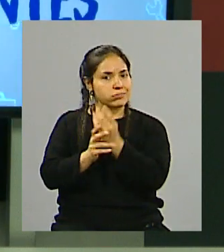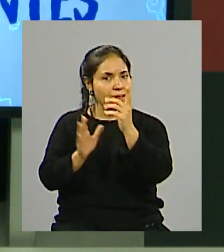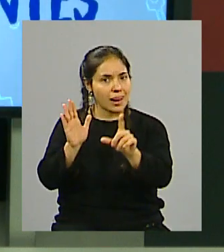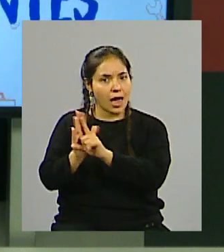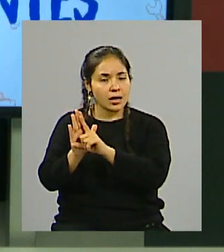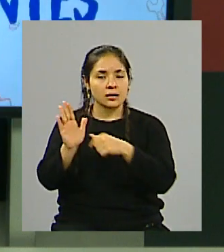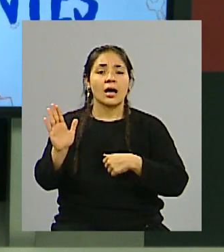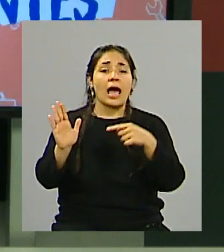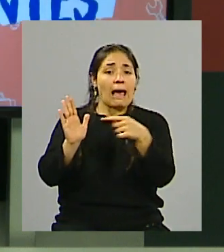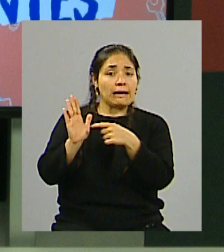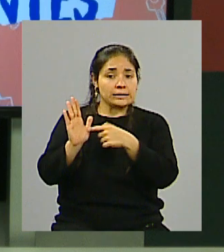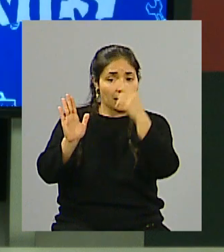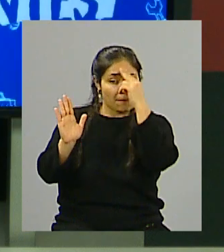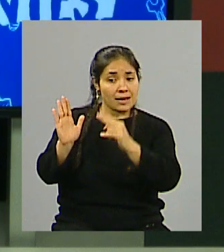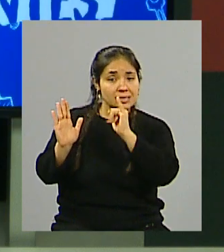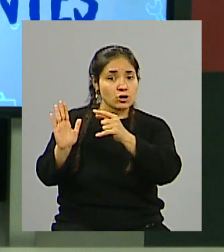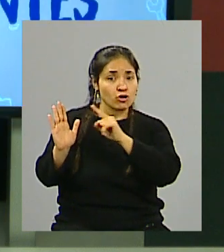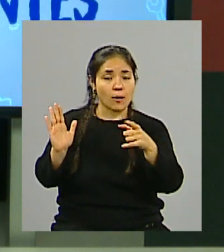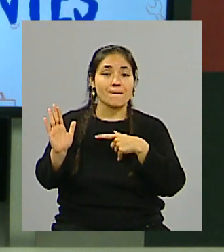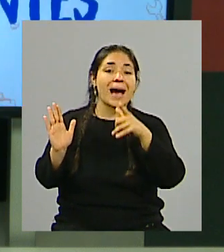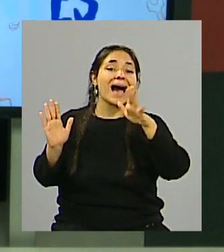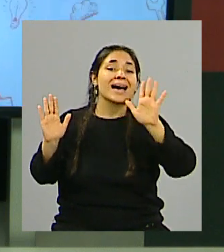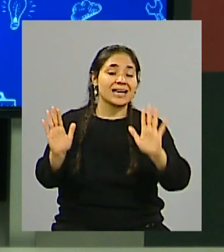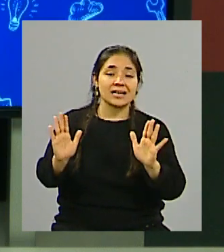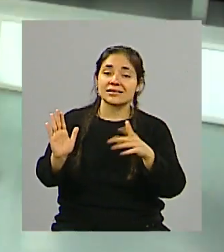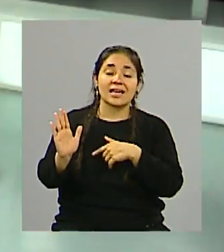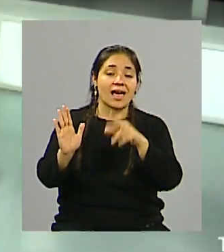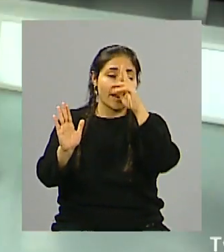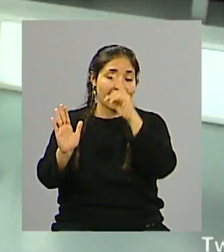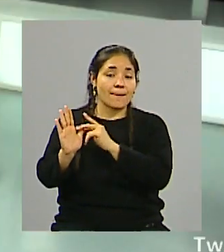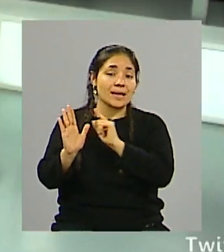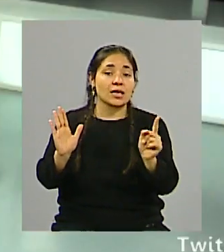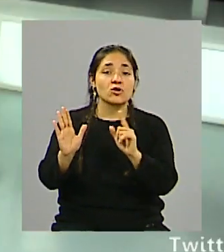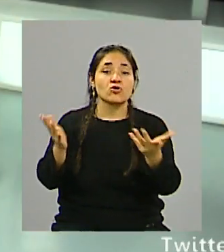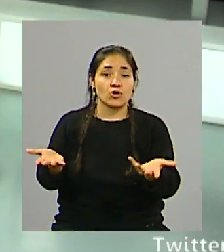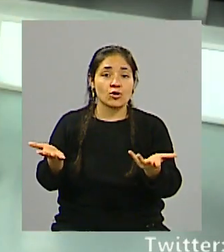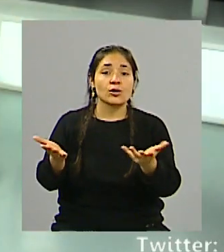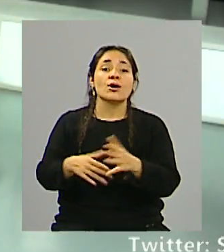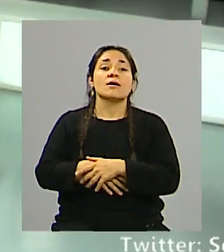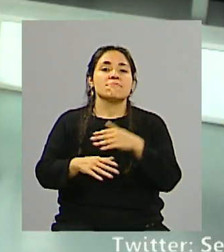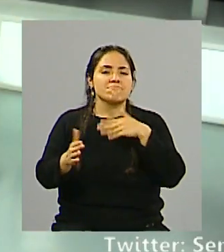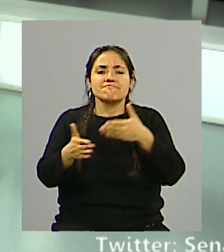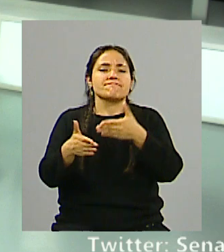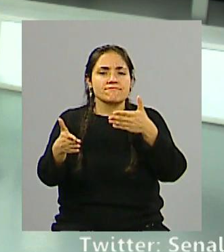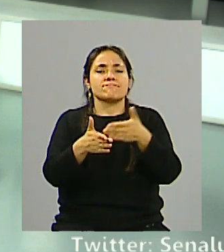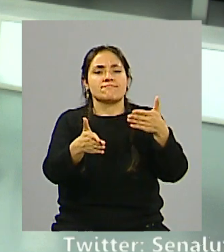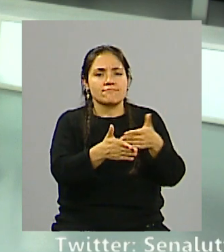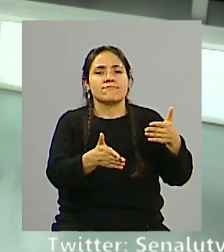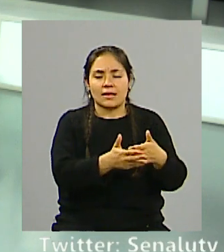está implementando o no, porque lo que nos dicen es que no está sucediendo en verdad y que hay muchas trabas y hay